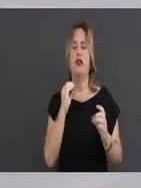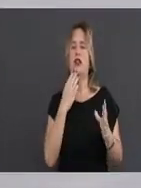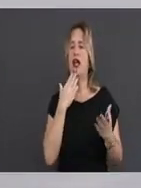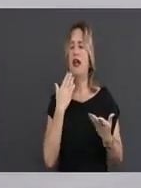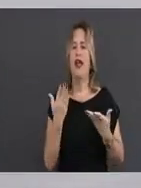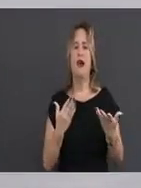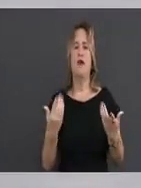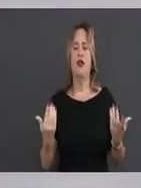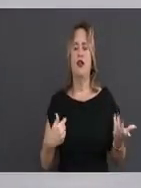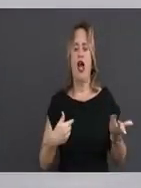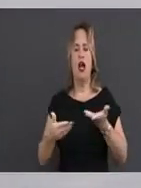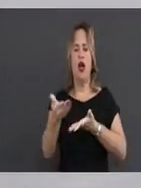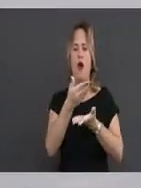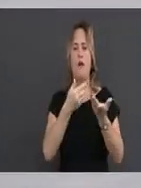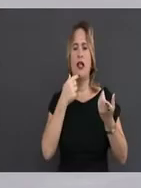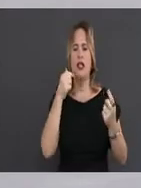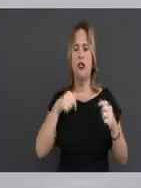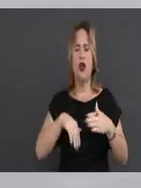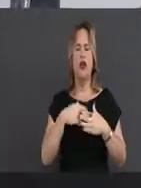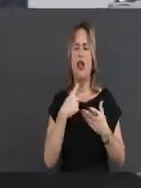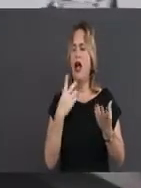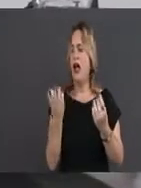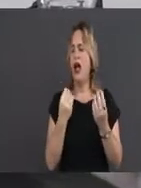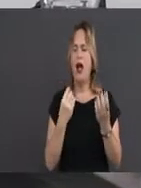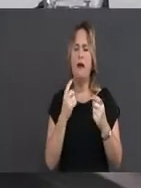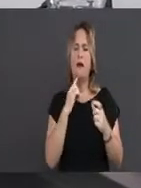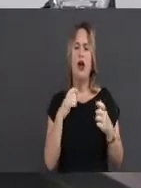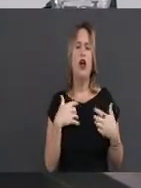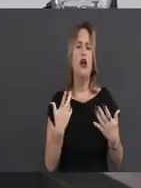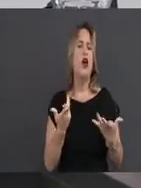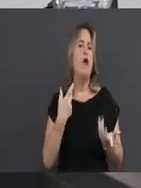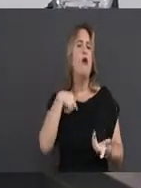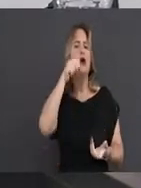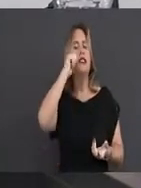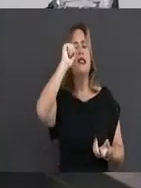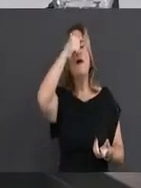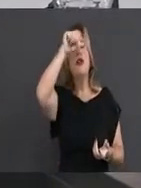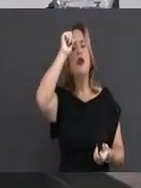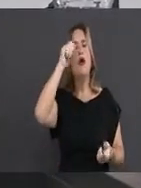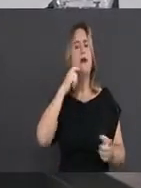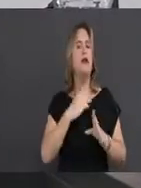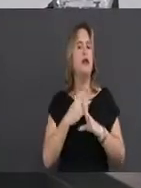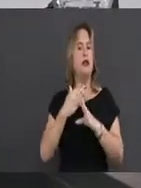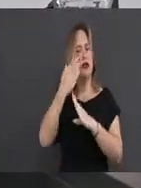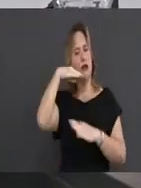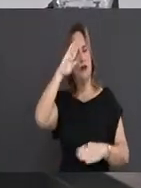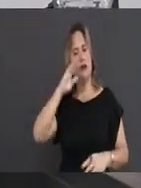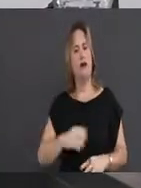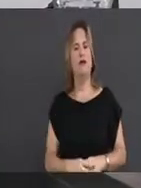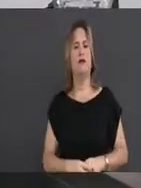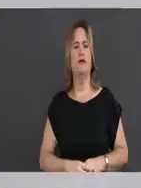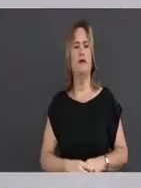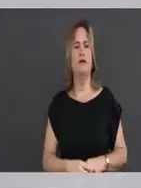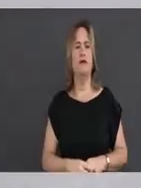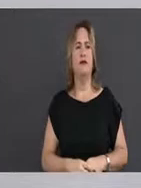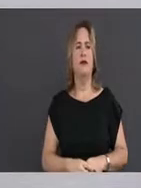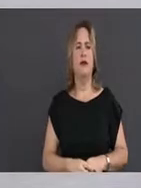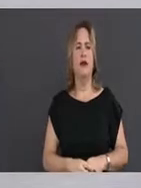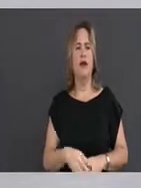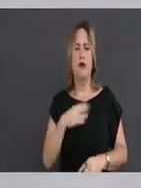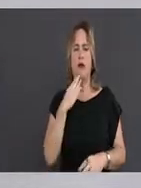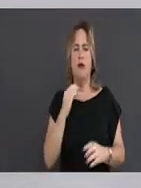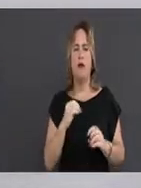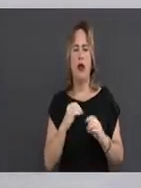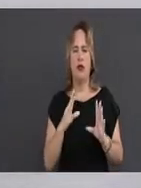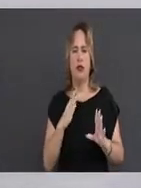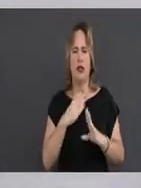bueno que está compartiendo en esta jornada. Coméntenos un poco cómo se ha comportado el fin de semana en Santiago de Cuba. Buenos días, Dairo. Buenos días, gobernadora.